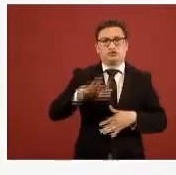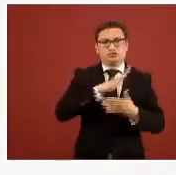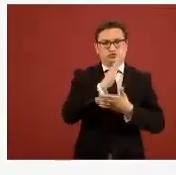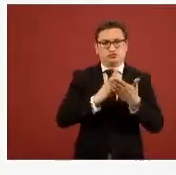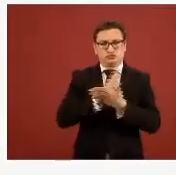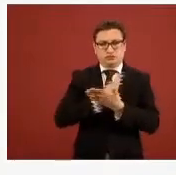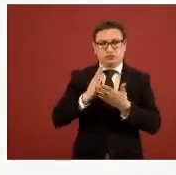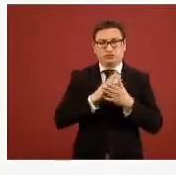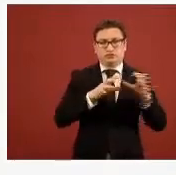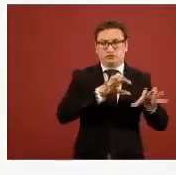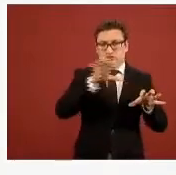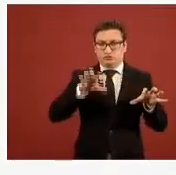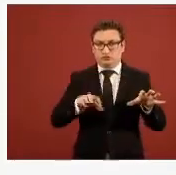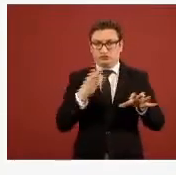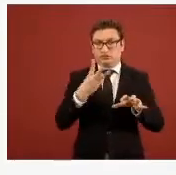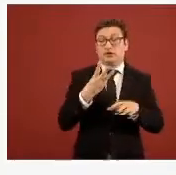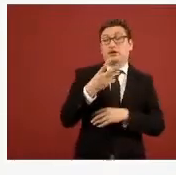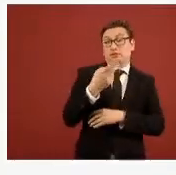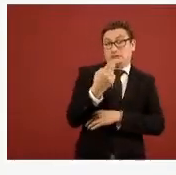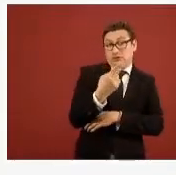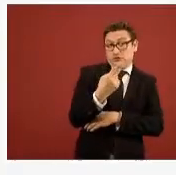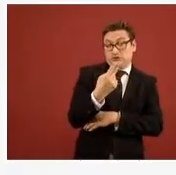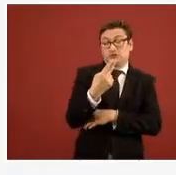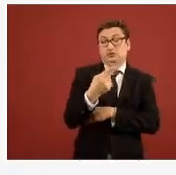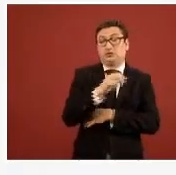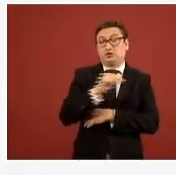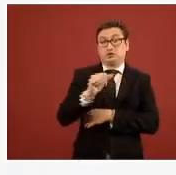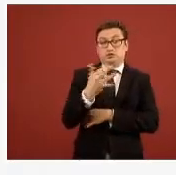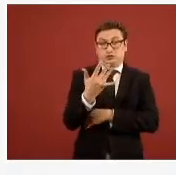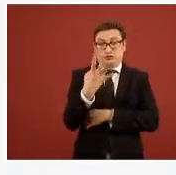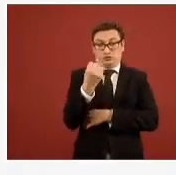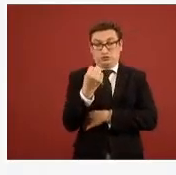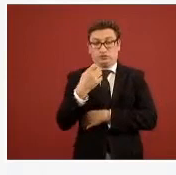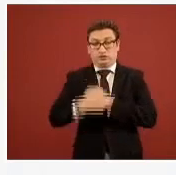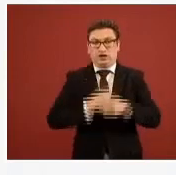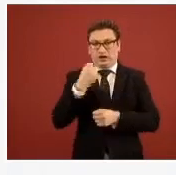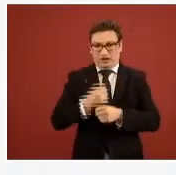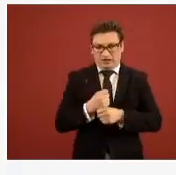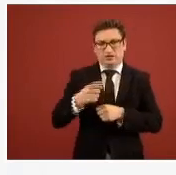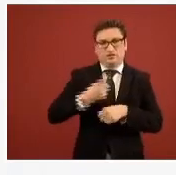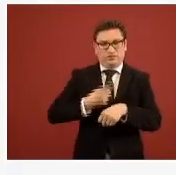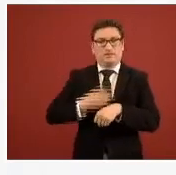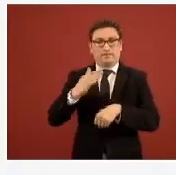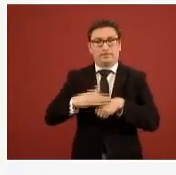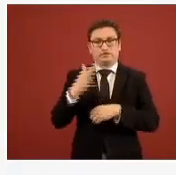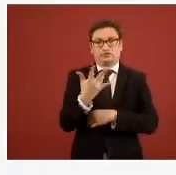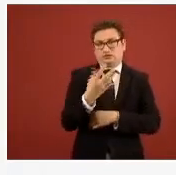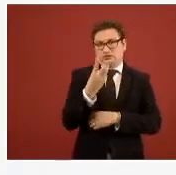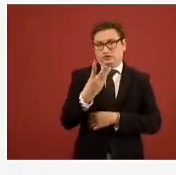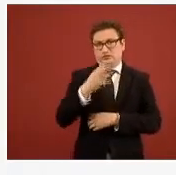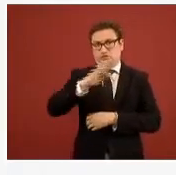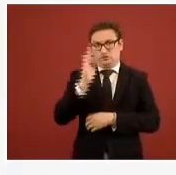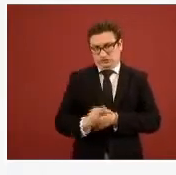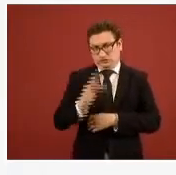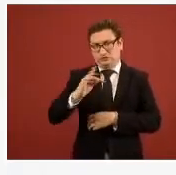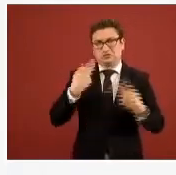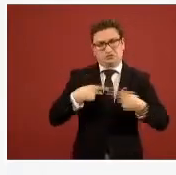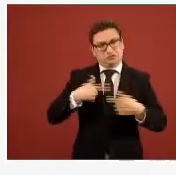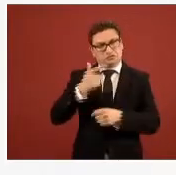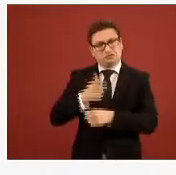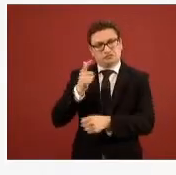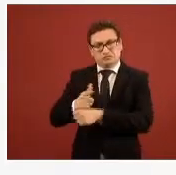los que más enferman son los de 25 a 59 años, concentran el 73% de la totalidad de casos que